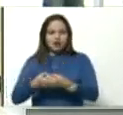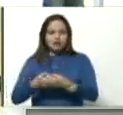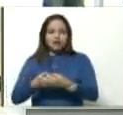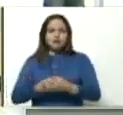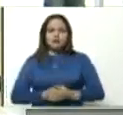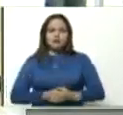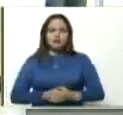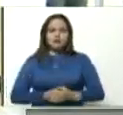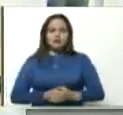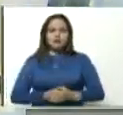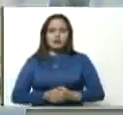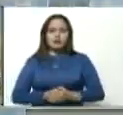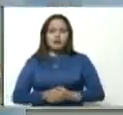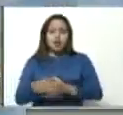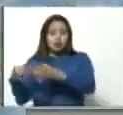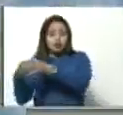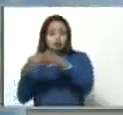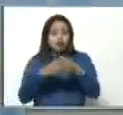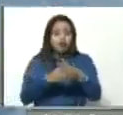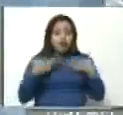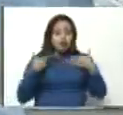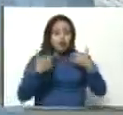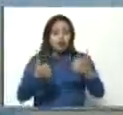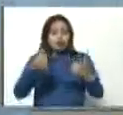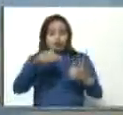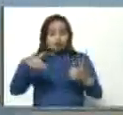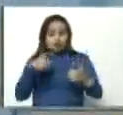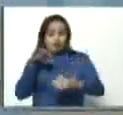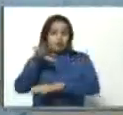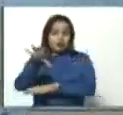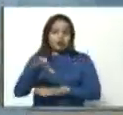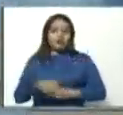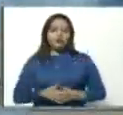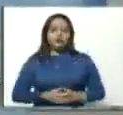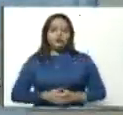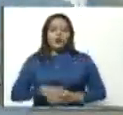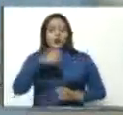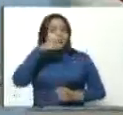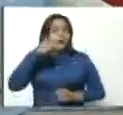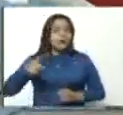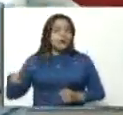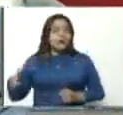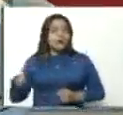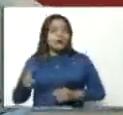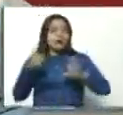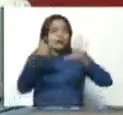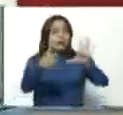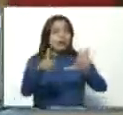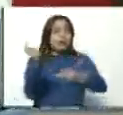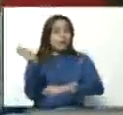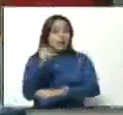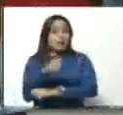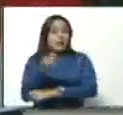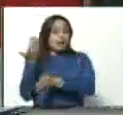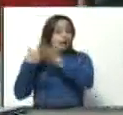comunicado lo que es la salud en nuestro país, ¿verdad? Las personas que hace 6 meses se